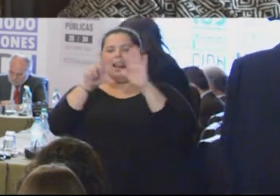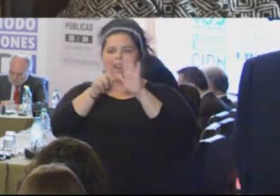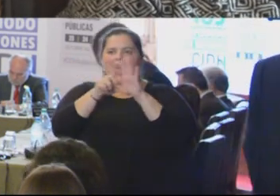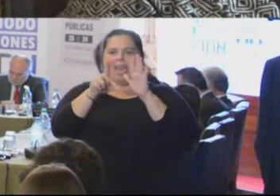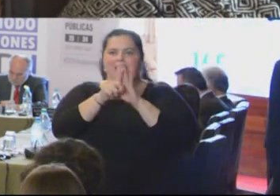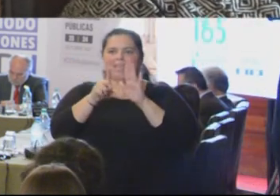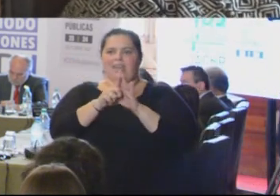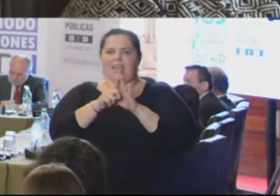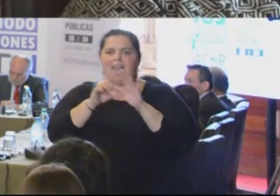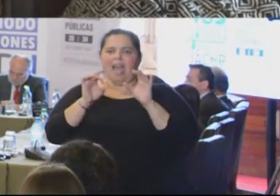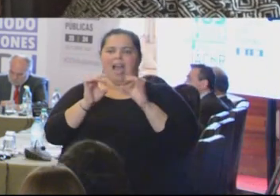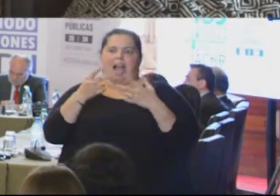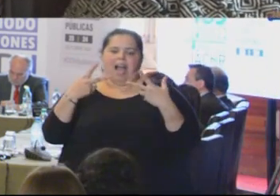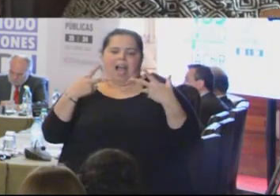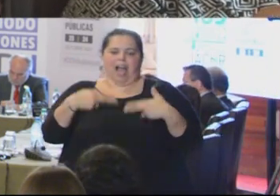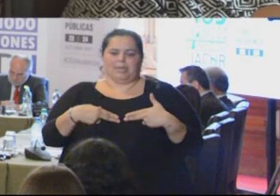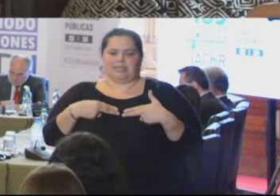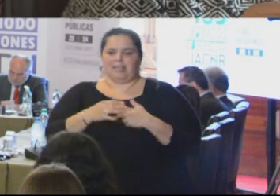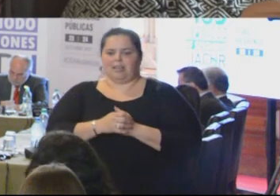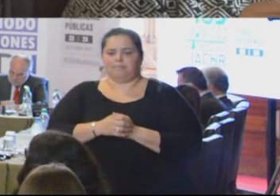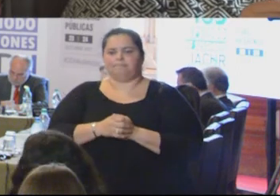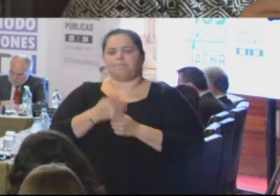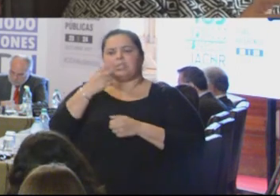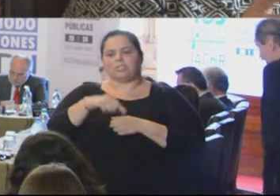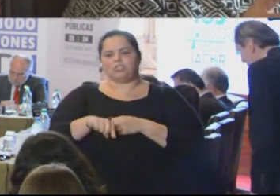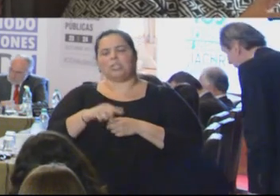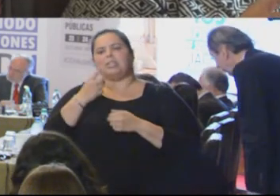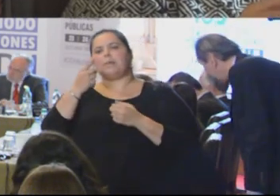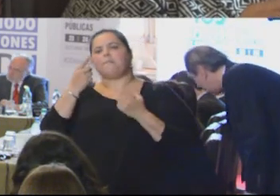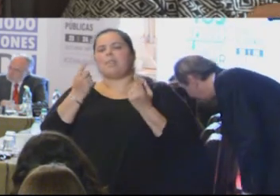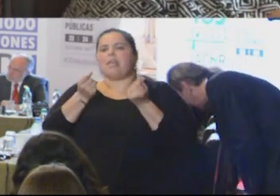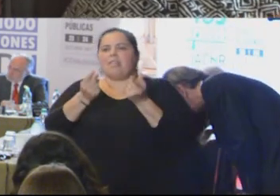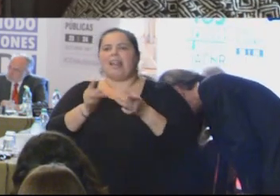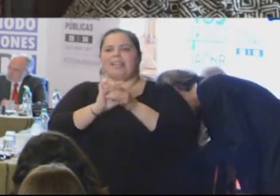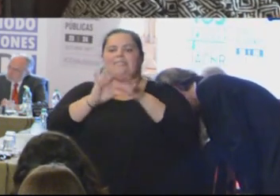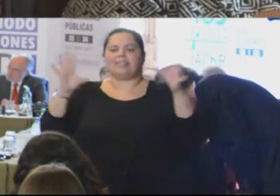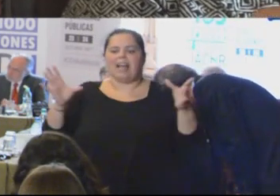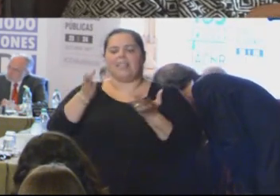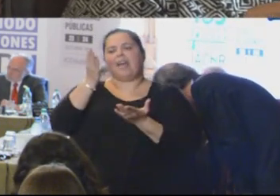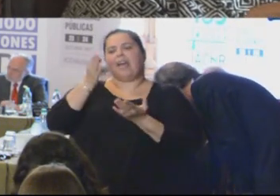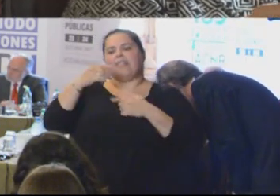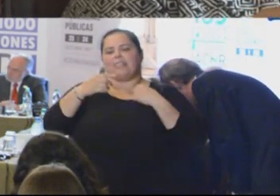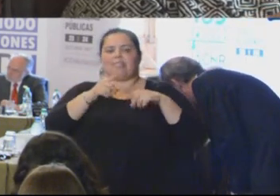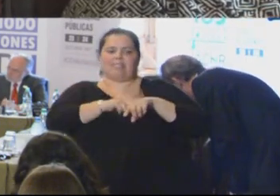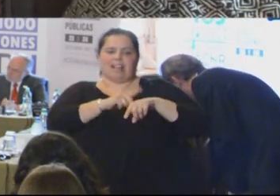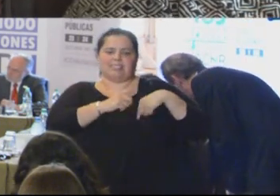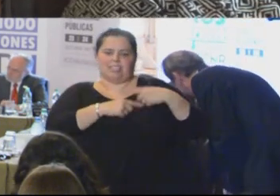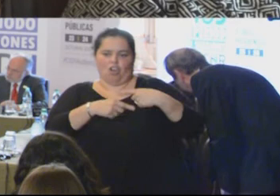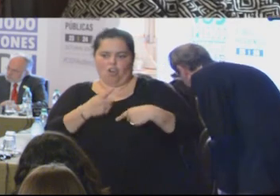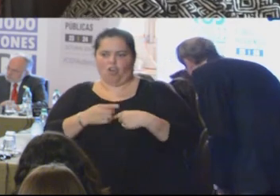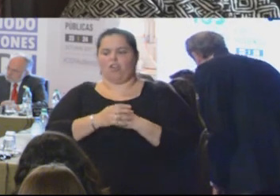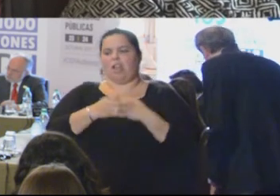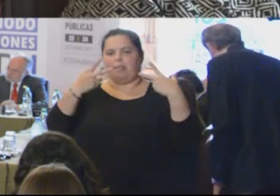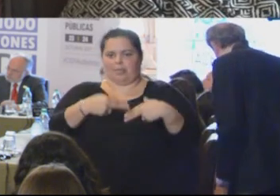por delitos graves pueden solicitar la libertad anticipada transitoria y condicionada cuando hubieren cumplido cinco años de privación